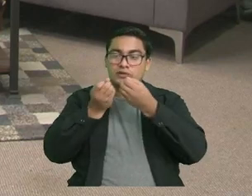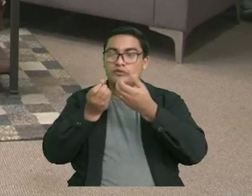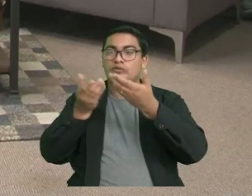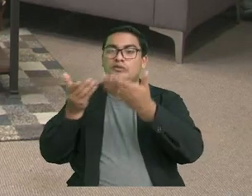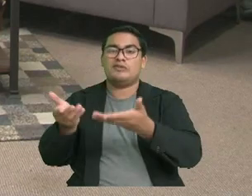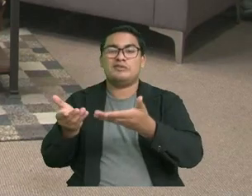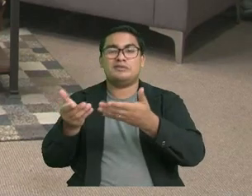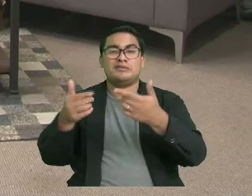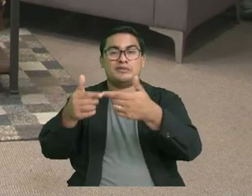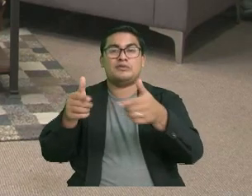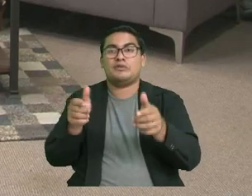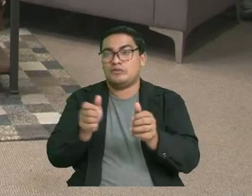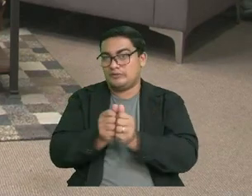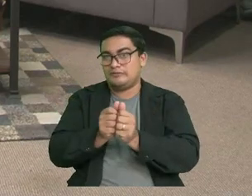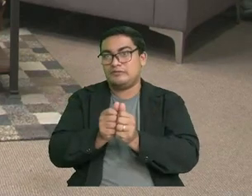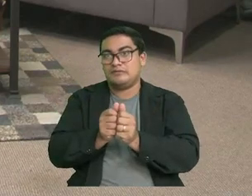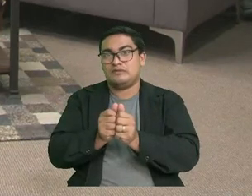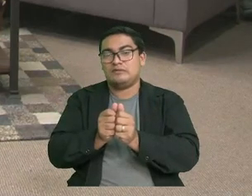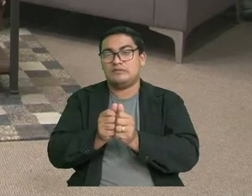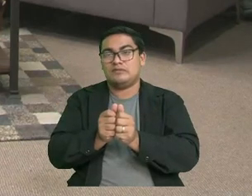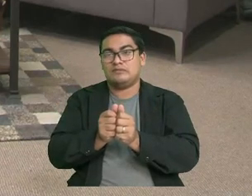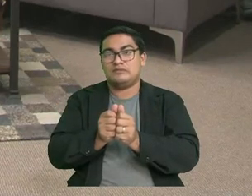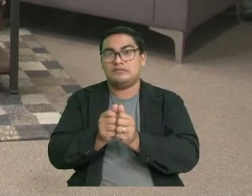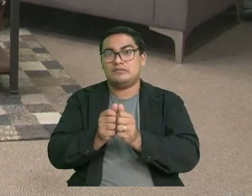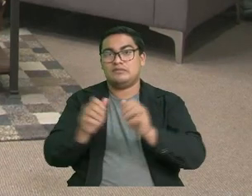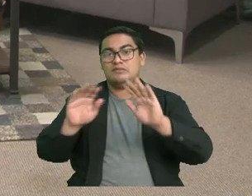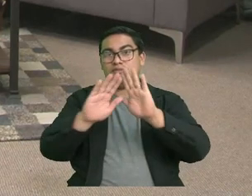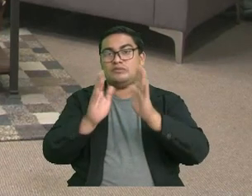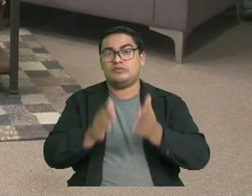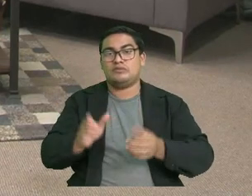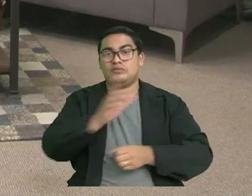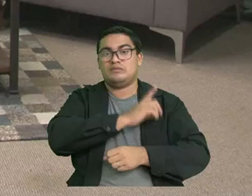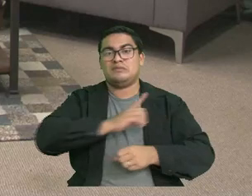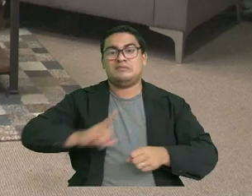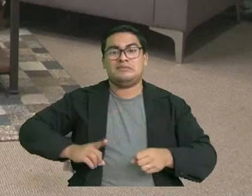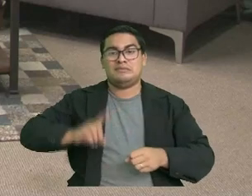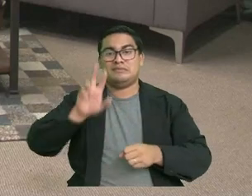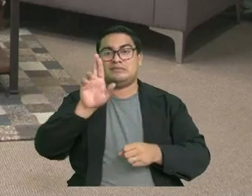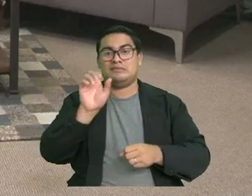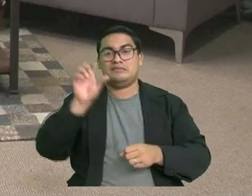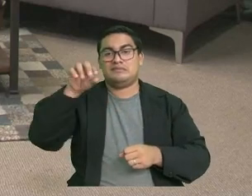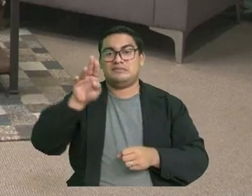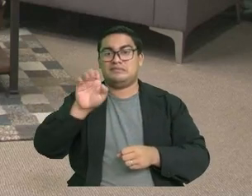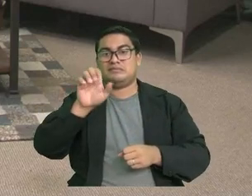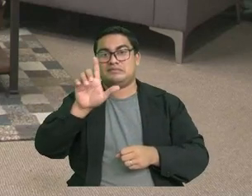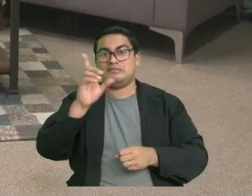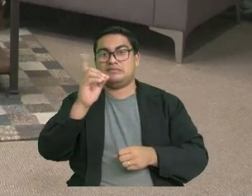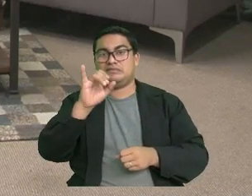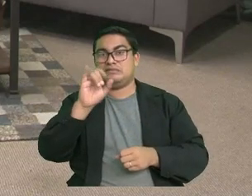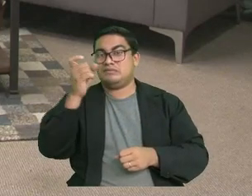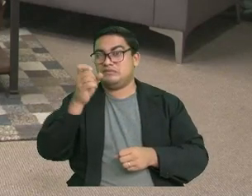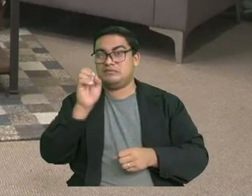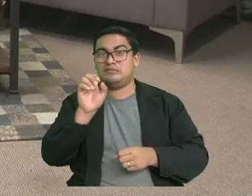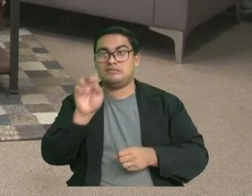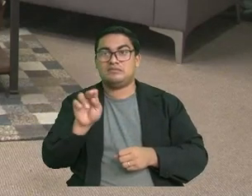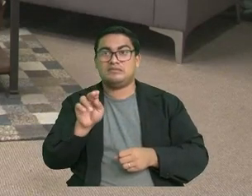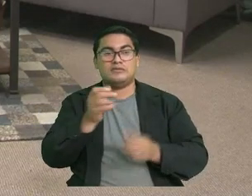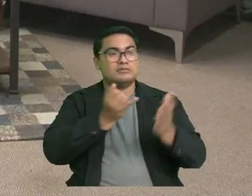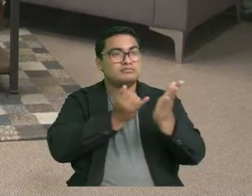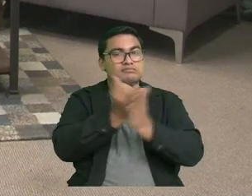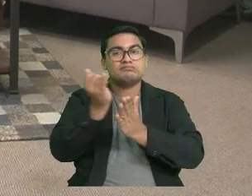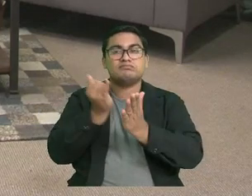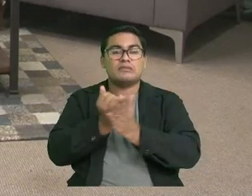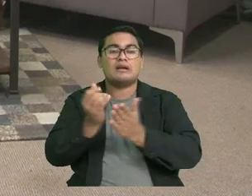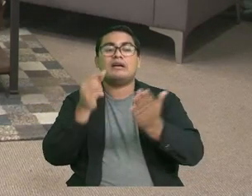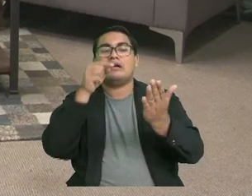equipo técnico que preside la compañera diputada Raquel Dixon, para explicarle que en el estudio nosotros